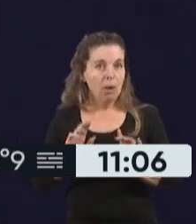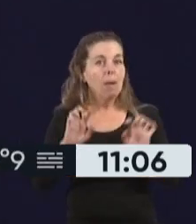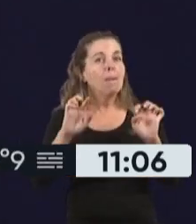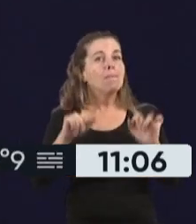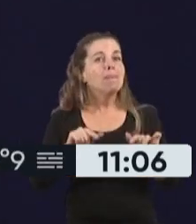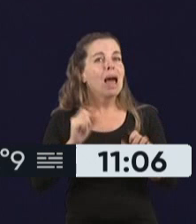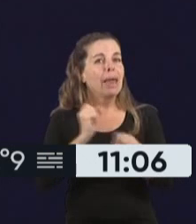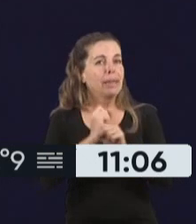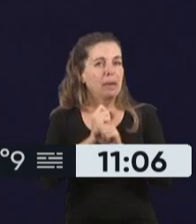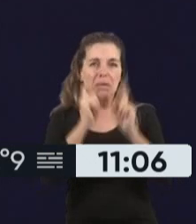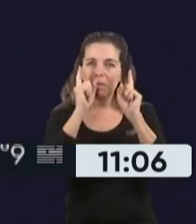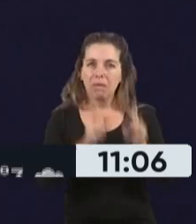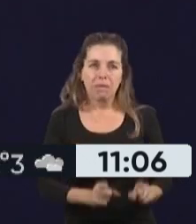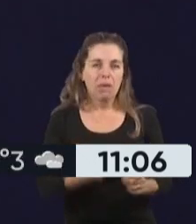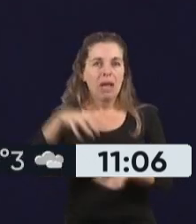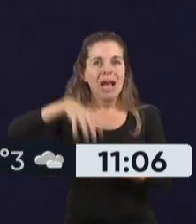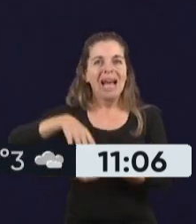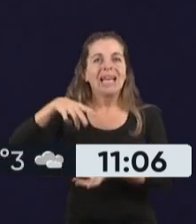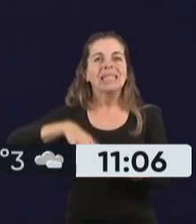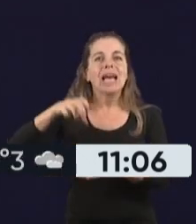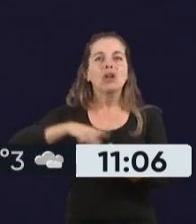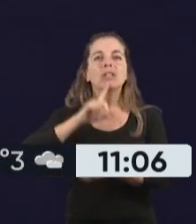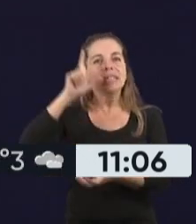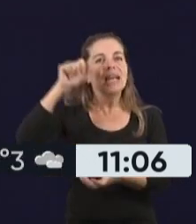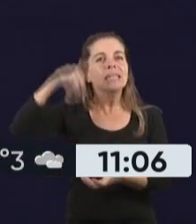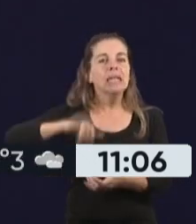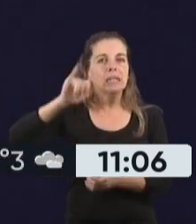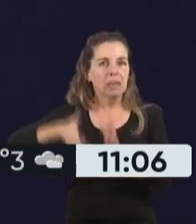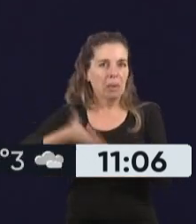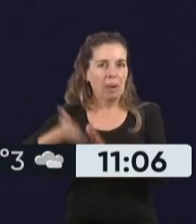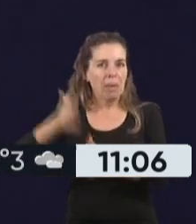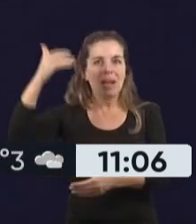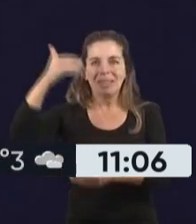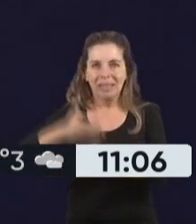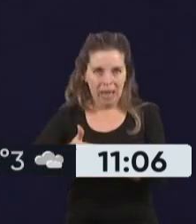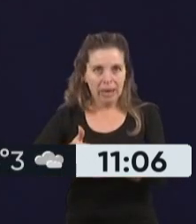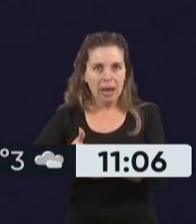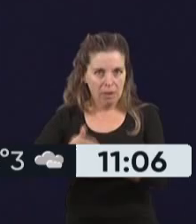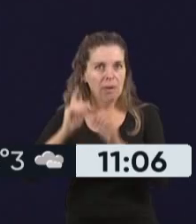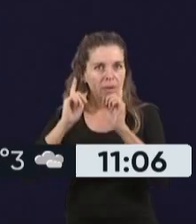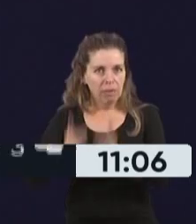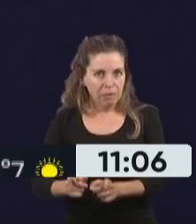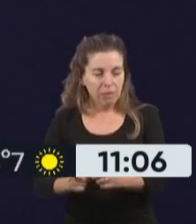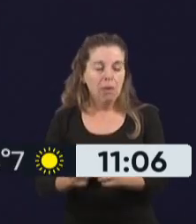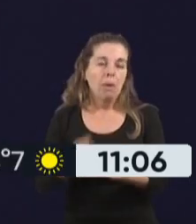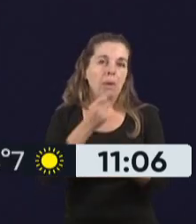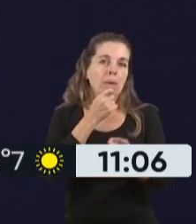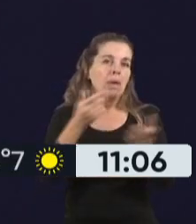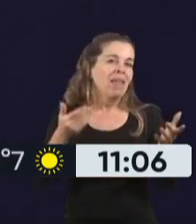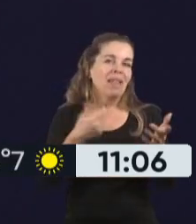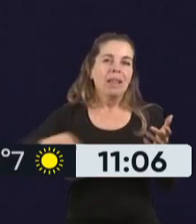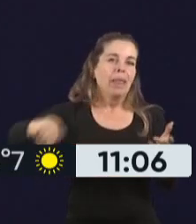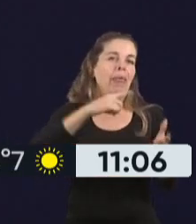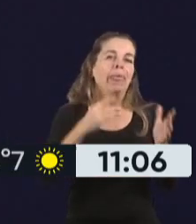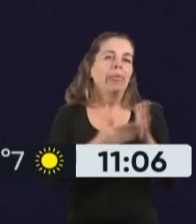exactamente el mismo. El de Telam es efectivamente su cierre y, bueno, el de los medios públicos, por supuesto, dependemos de